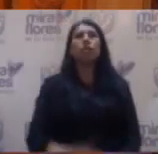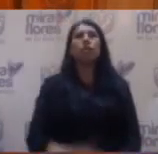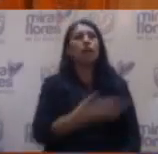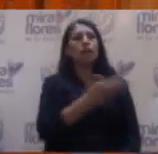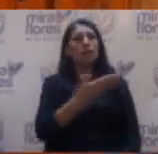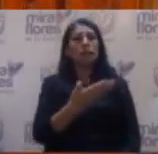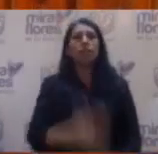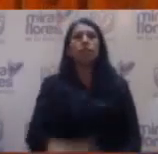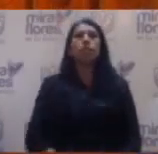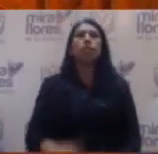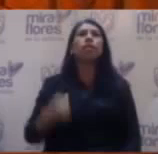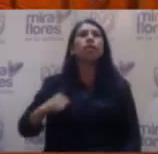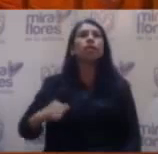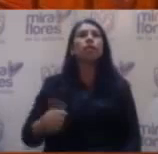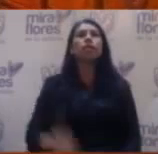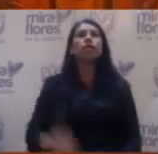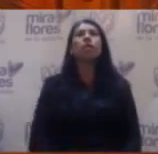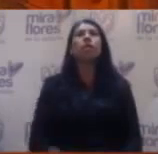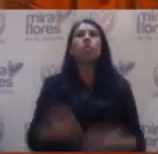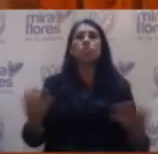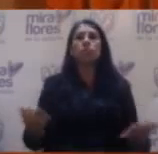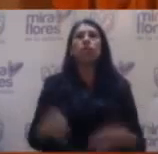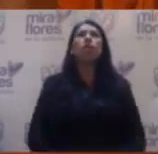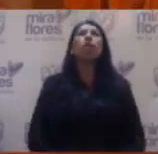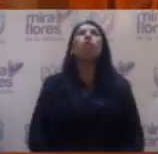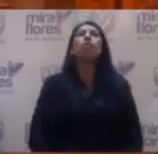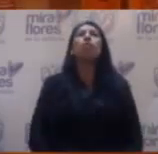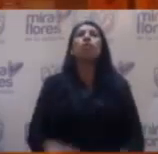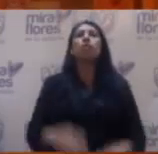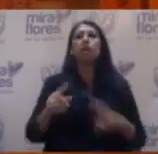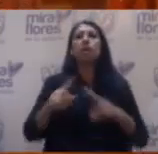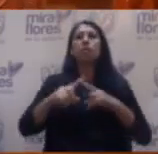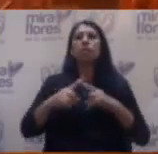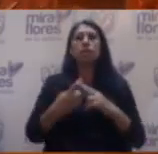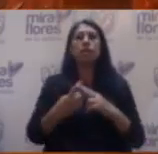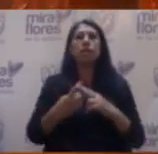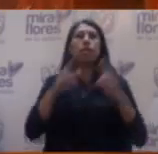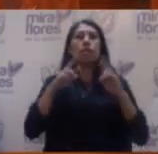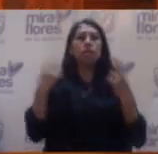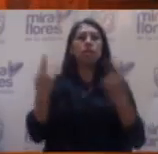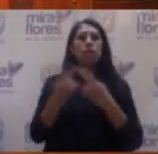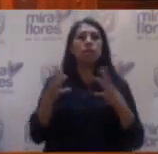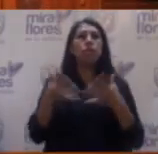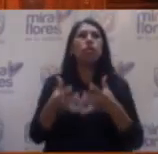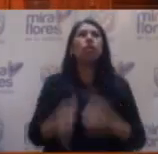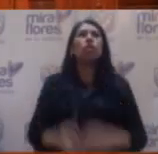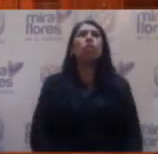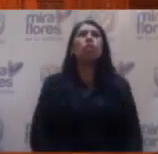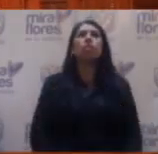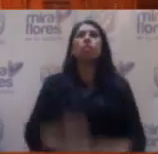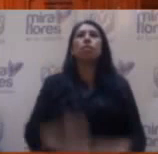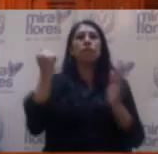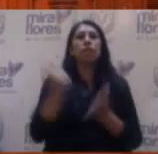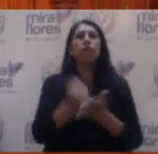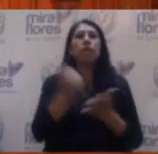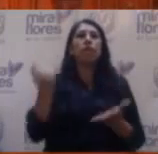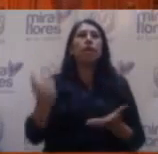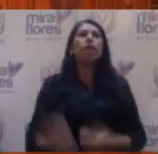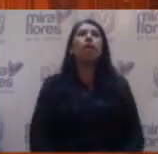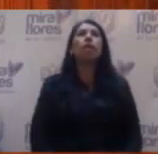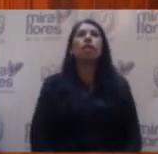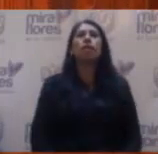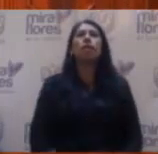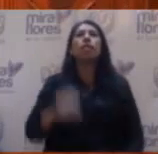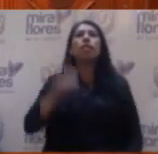alcalde. Muy bien, con el quórum reglamentario damos por instalada la sesión y vamos a la aprobación del acta de la sesión ordinaria de Consejo de